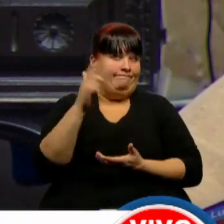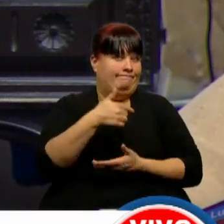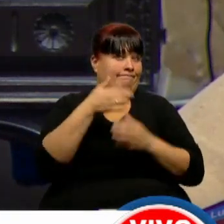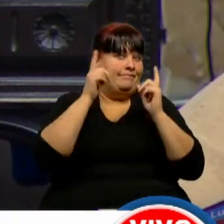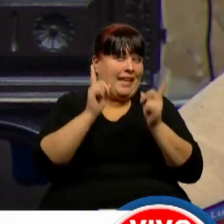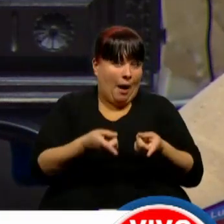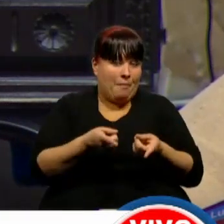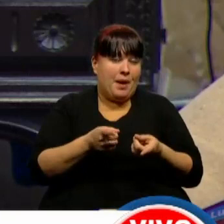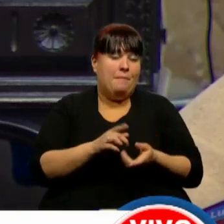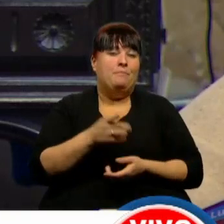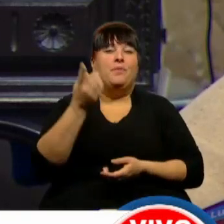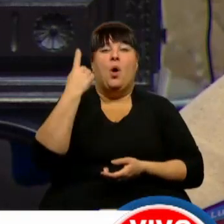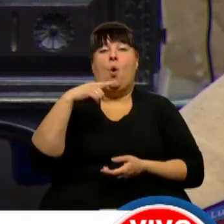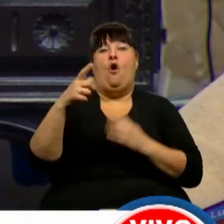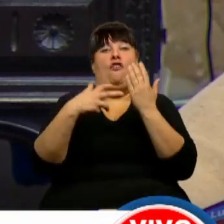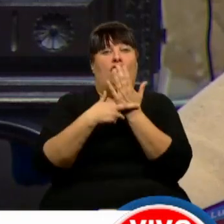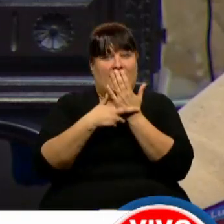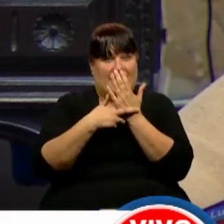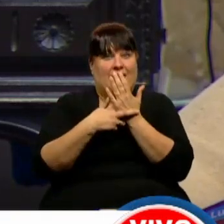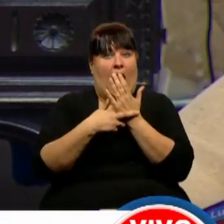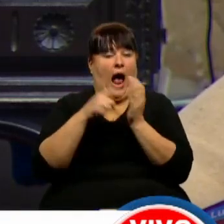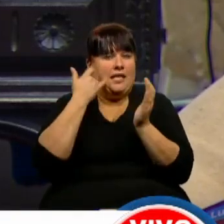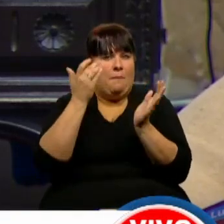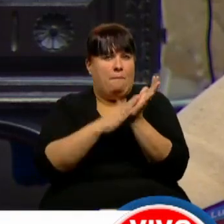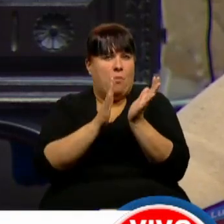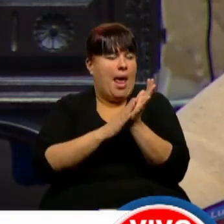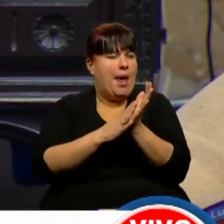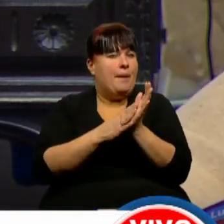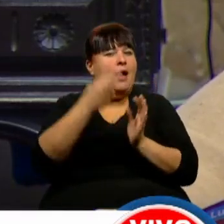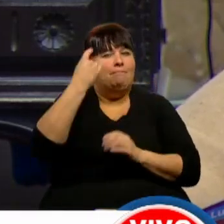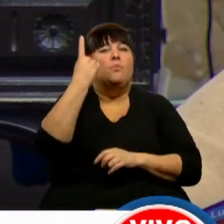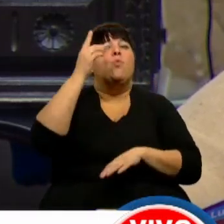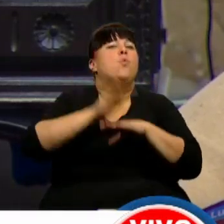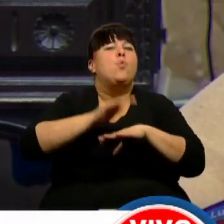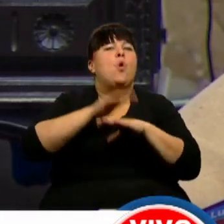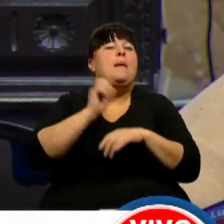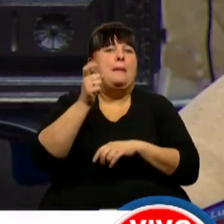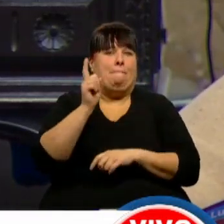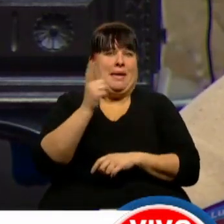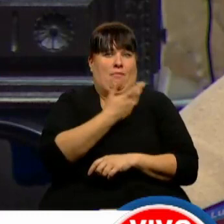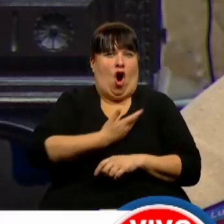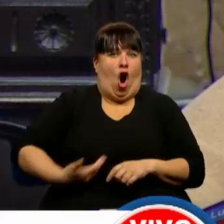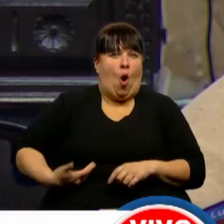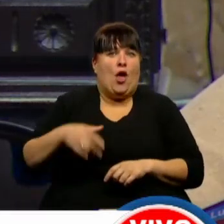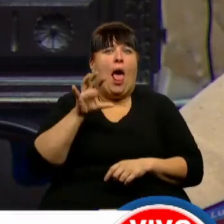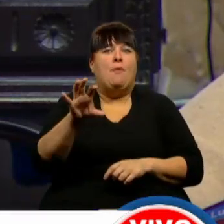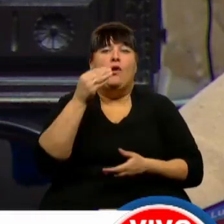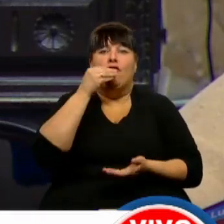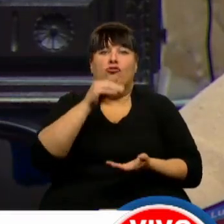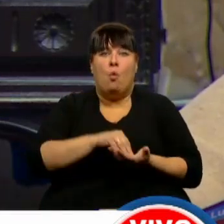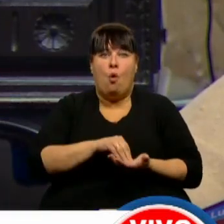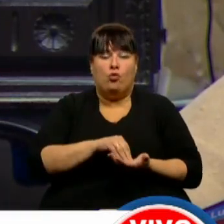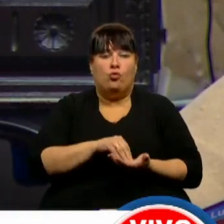Paradójicamente, cuando el fiscal dio muestra que uno de los principales responsables era el propio gobierno de la provincia de